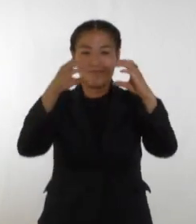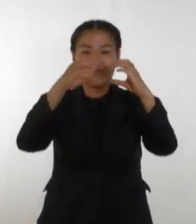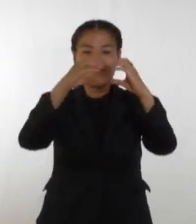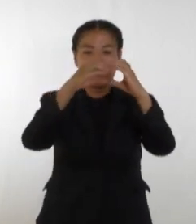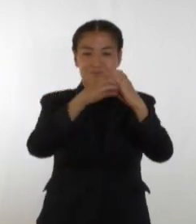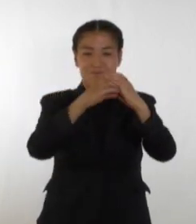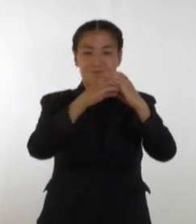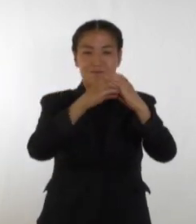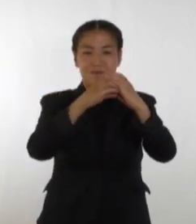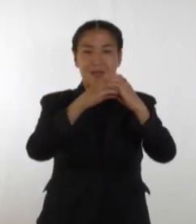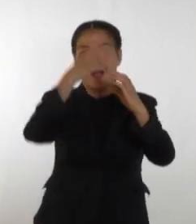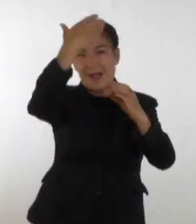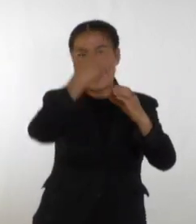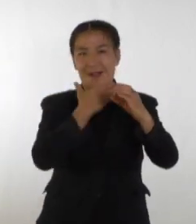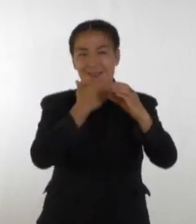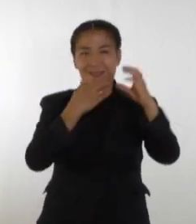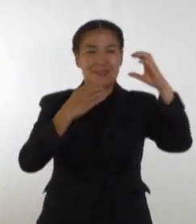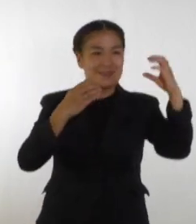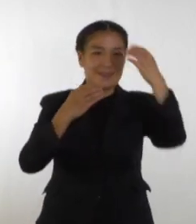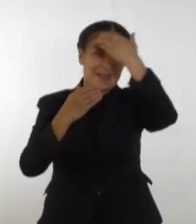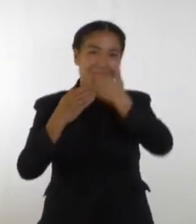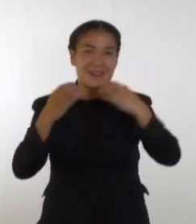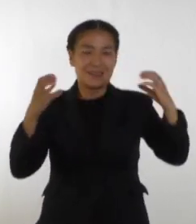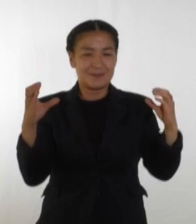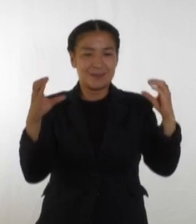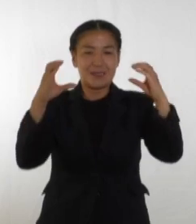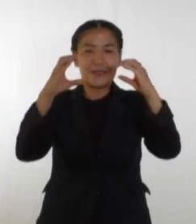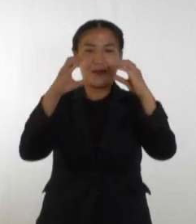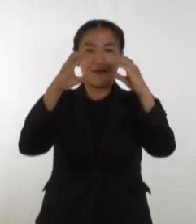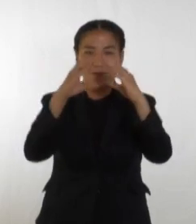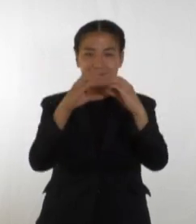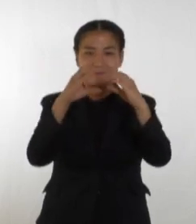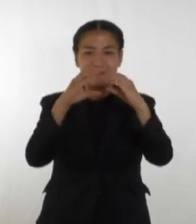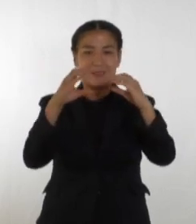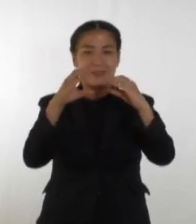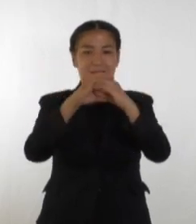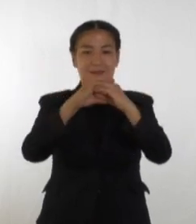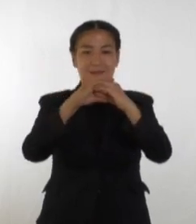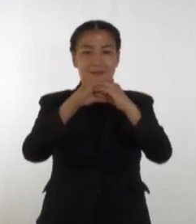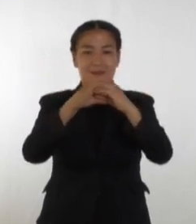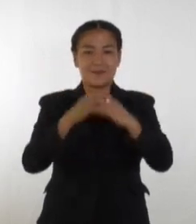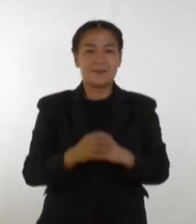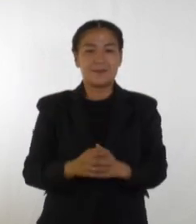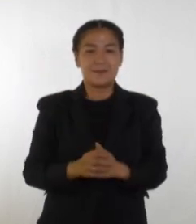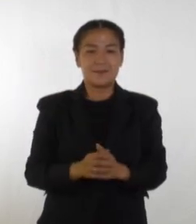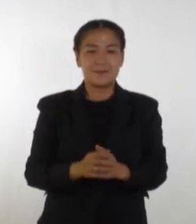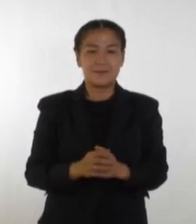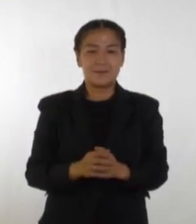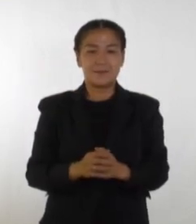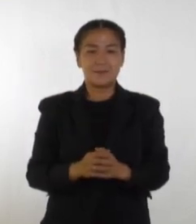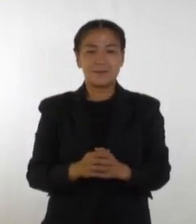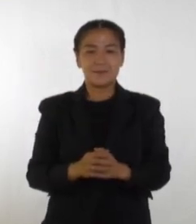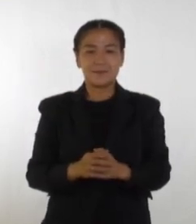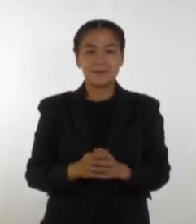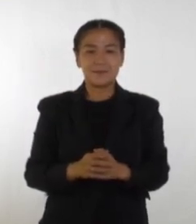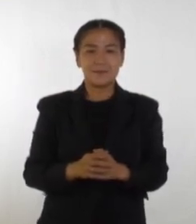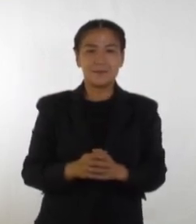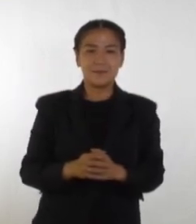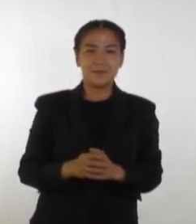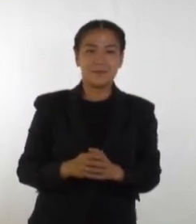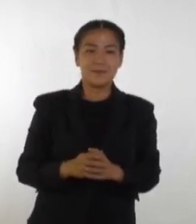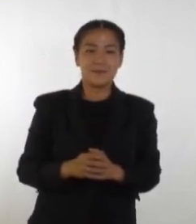introducir la otra cara, doblando un poco los extremos.